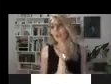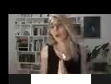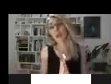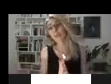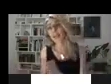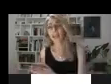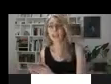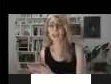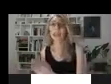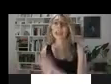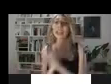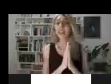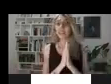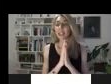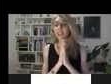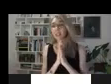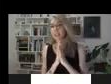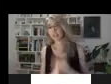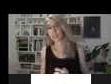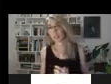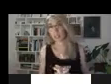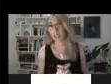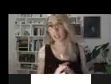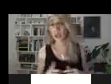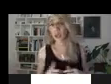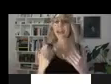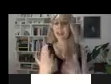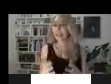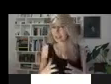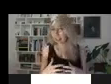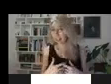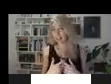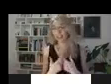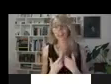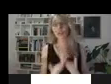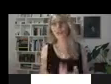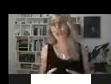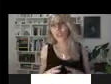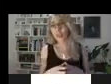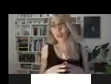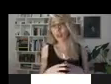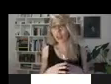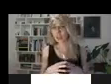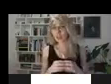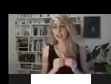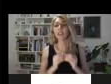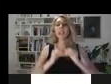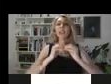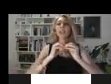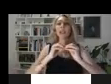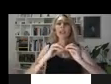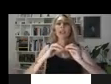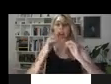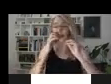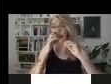mundial lo que nos muestra es que el este no para de crecer, que está teniendo muchísima potencia,